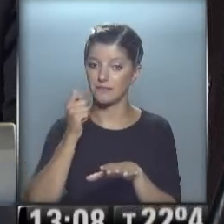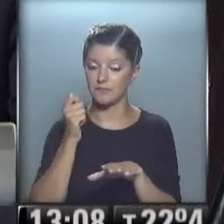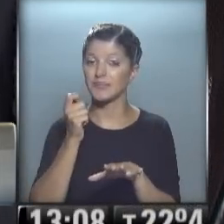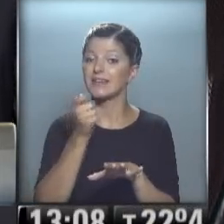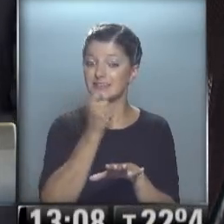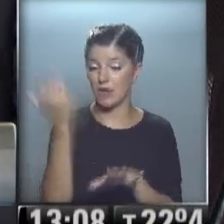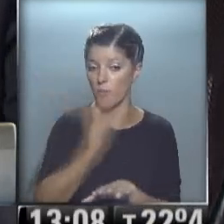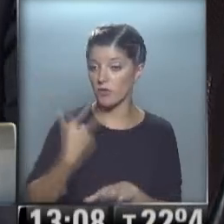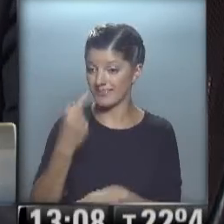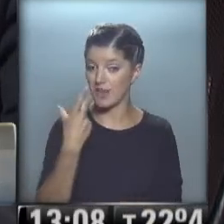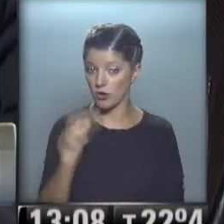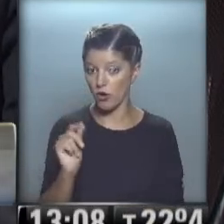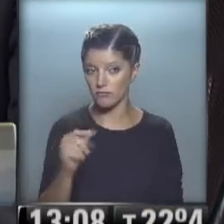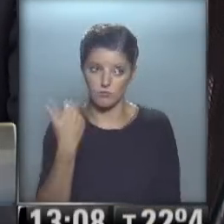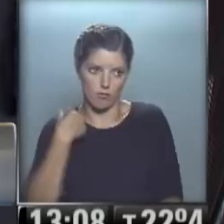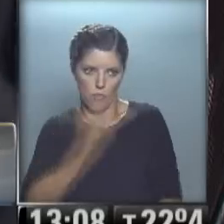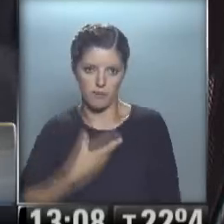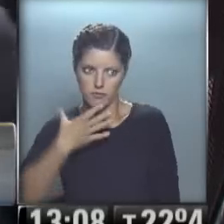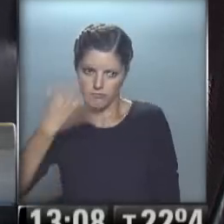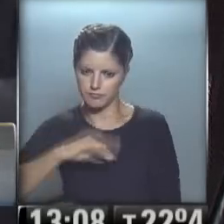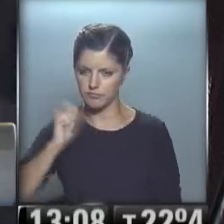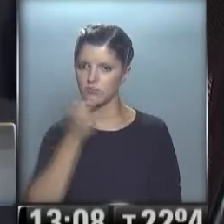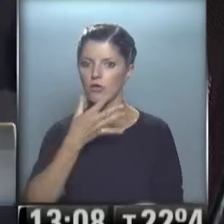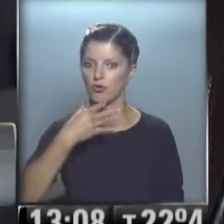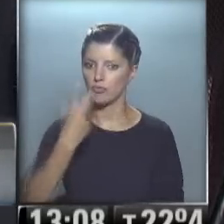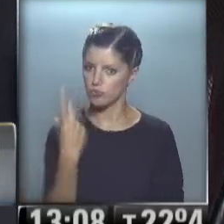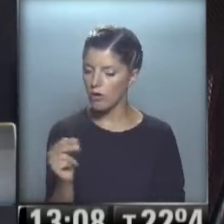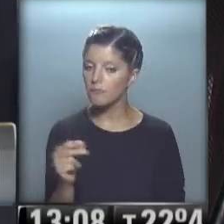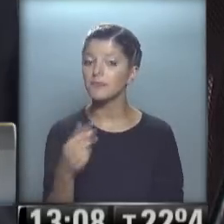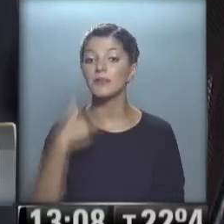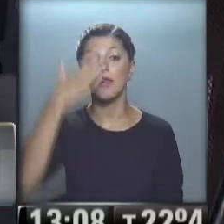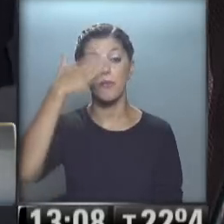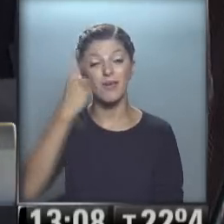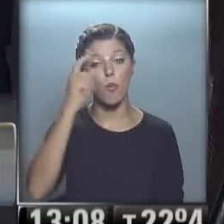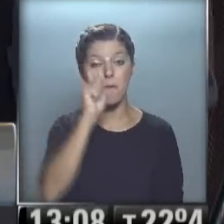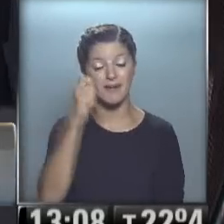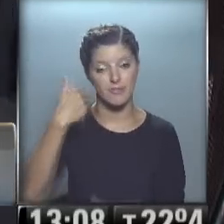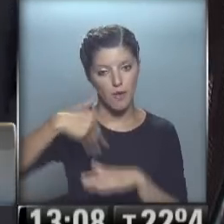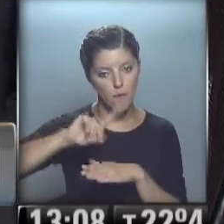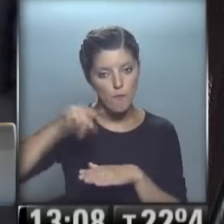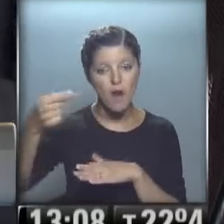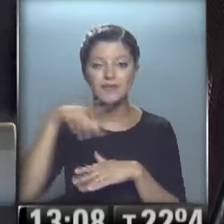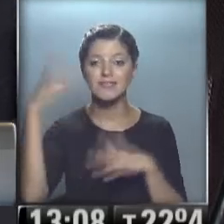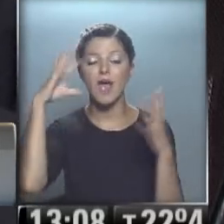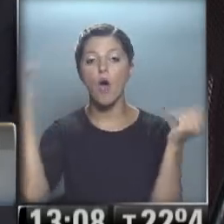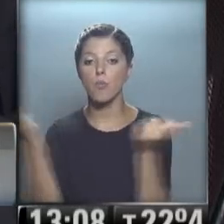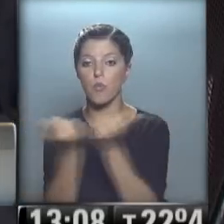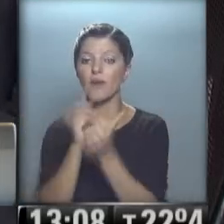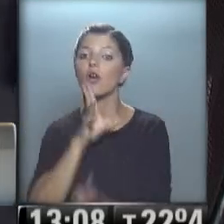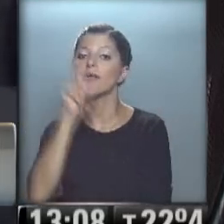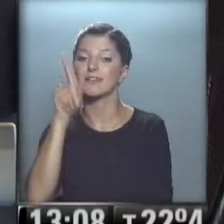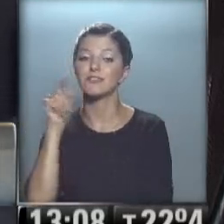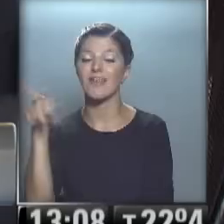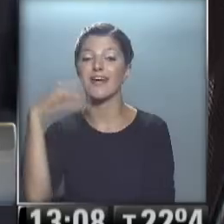si el gobierno se oponía y se opuso. Igualmente le hizo frente a esto y un mes después, 17 de diciembre, es cuando se firma el acuerdo con Rusia de los